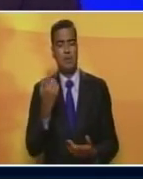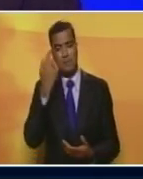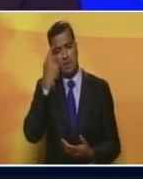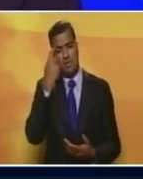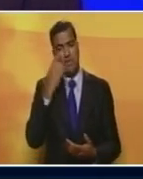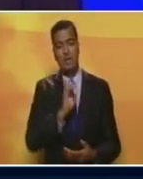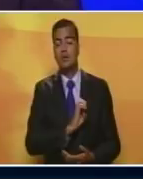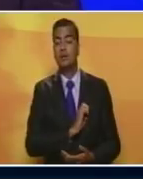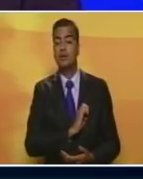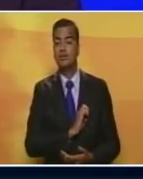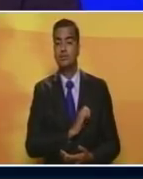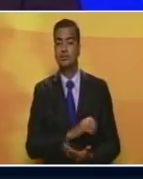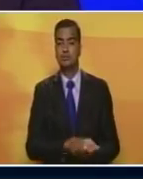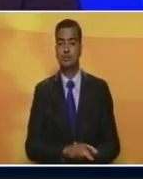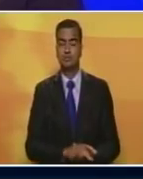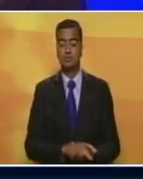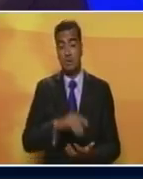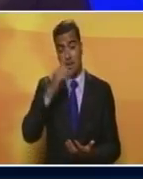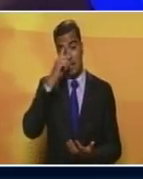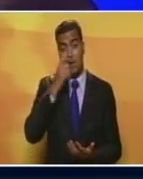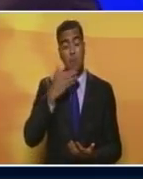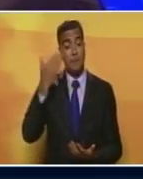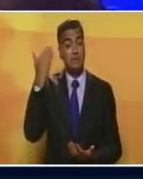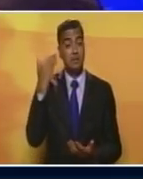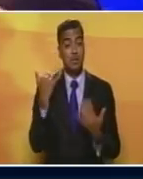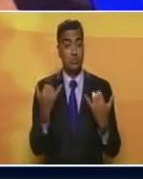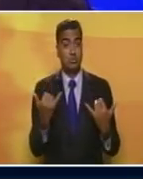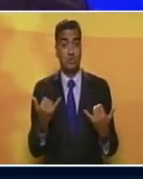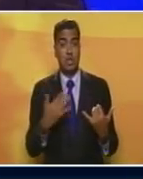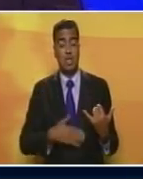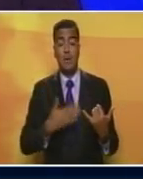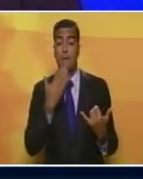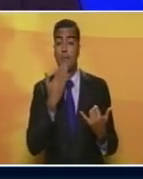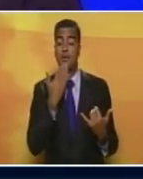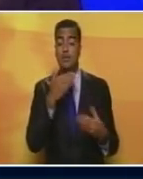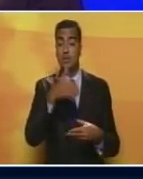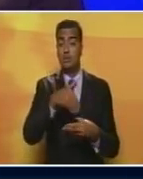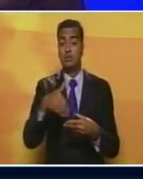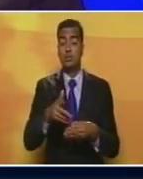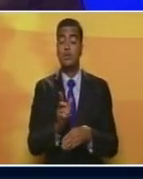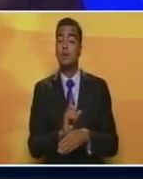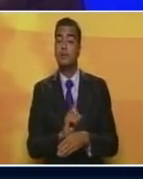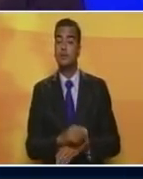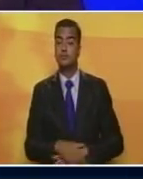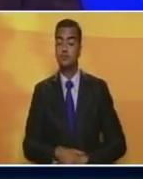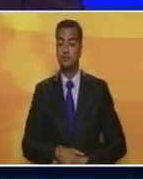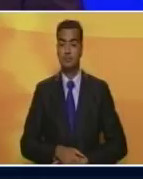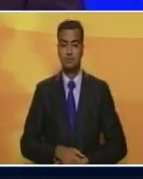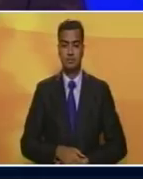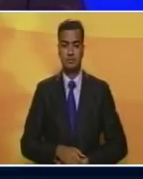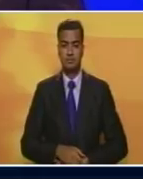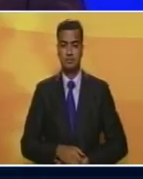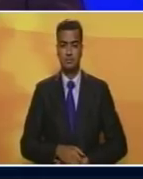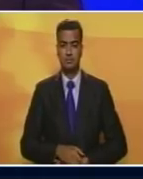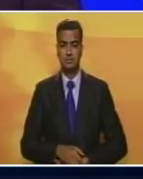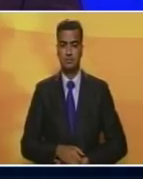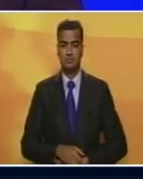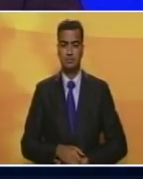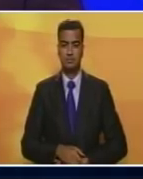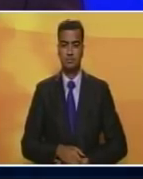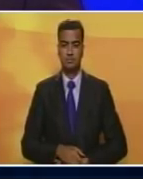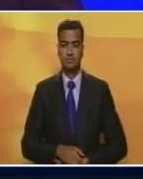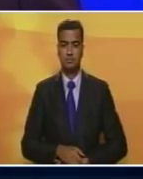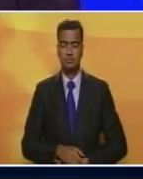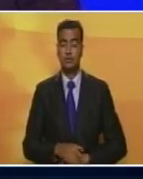Desde el año 2015 la oposición está solicitando adelanto de elecciones, de manera que es incoherente que primero decían adelanto de elecciones y ahora digan